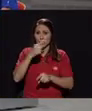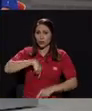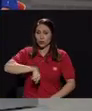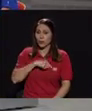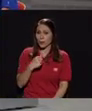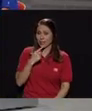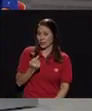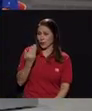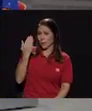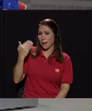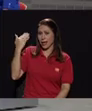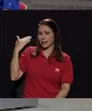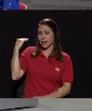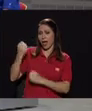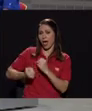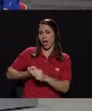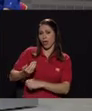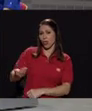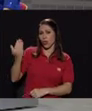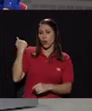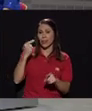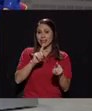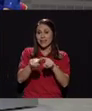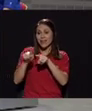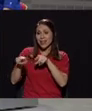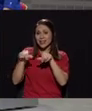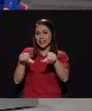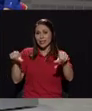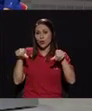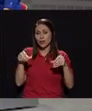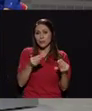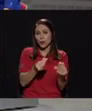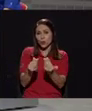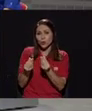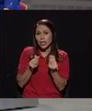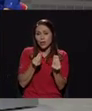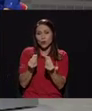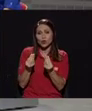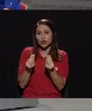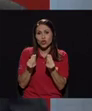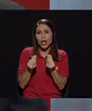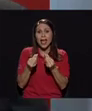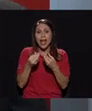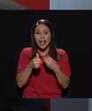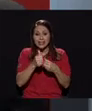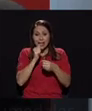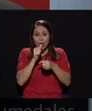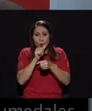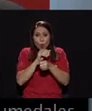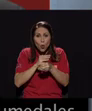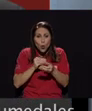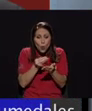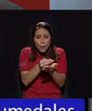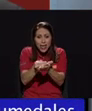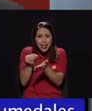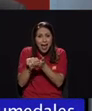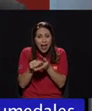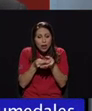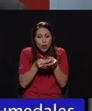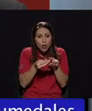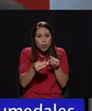habíamos citado que en el pasado los diferentes sectores productivos secaban o drenaban el humedal